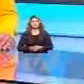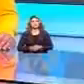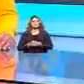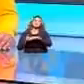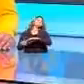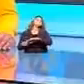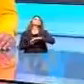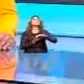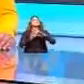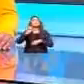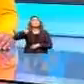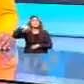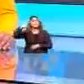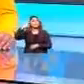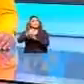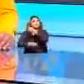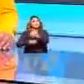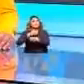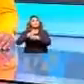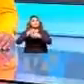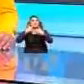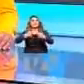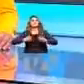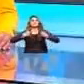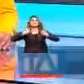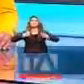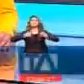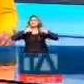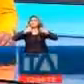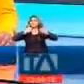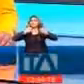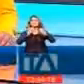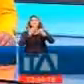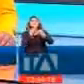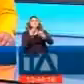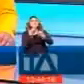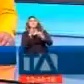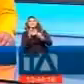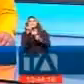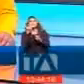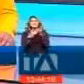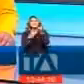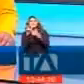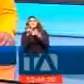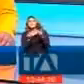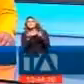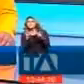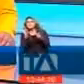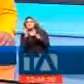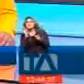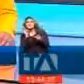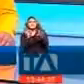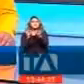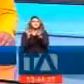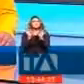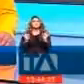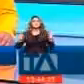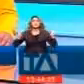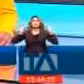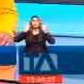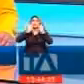elecciones del próximo año se realizarán con lista cerrada, lo que significa un escrutinio más sencillo, según expertos electorales. Además, persisten